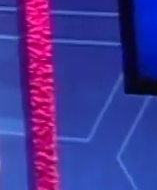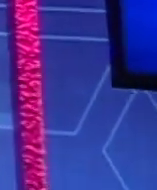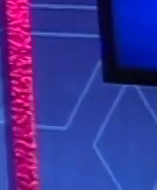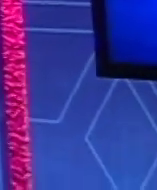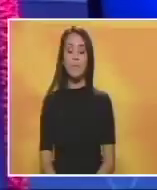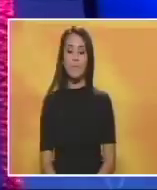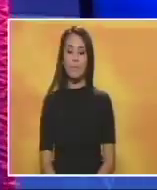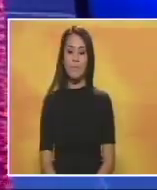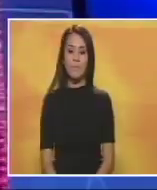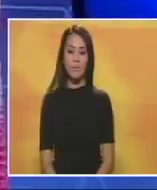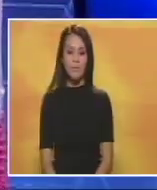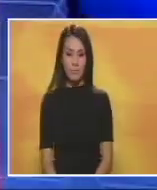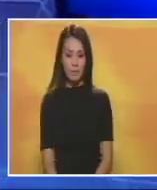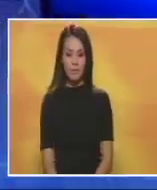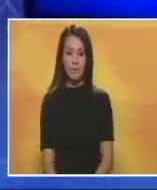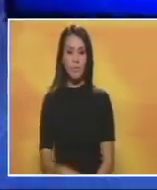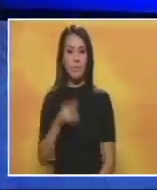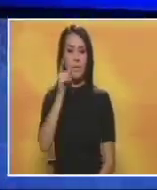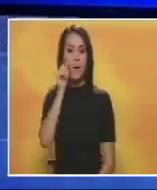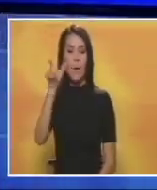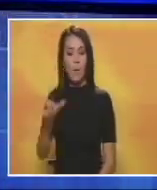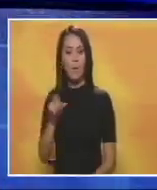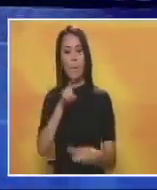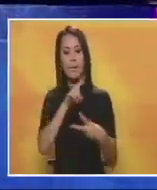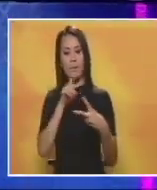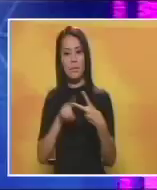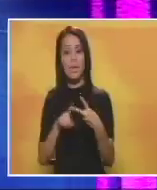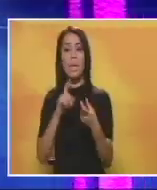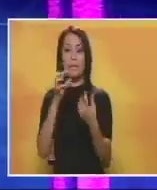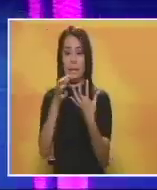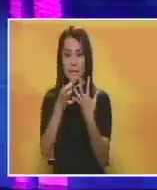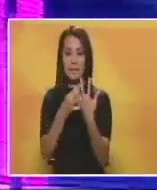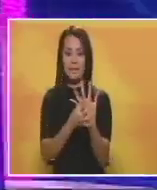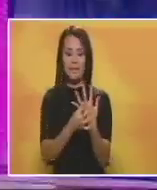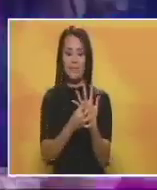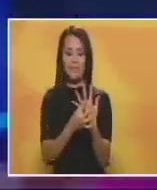Y finalmente quedó confirmado que Justin Bieber y Hailey Baldwin se casaron.